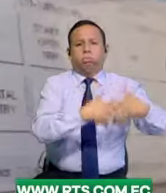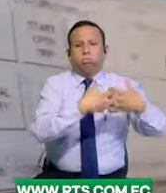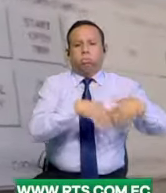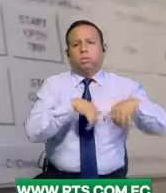Morán